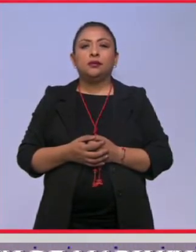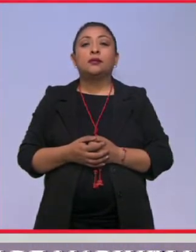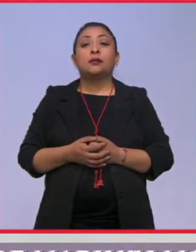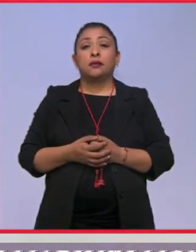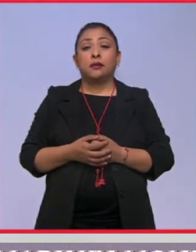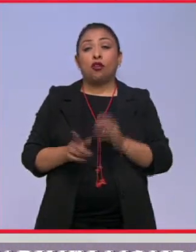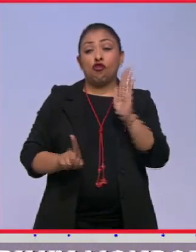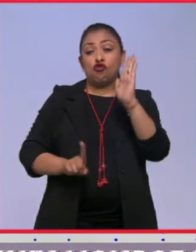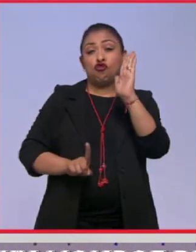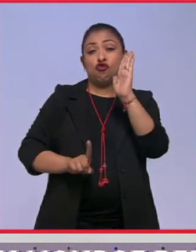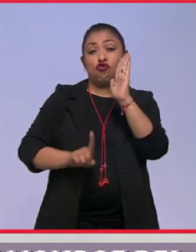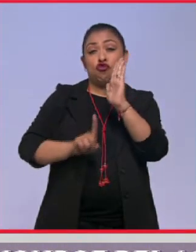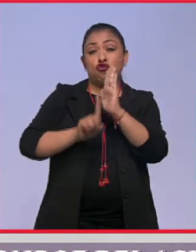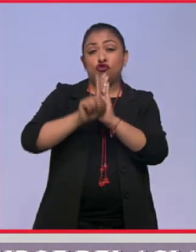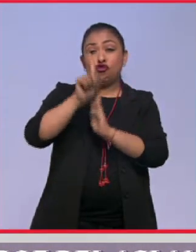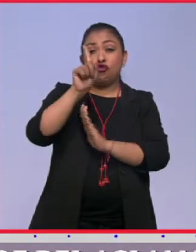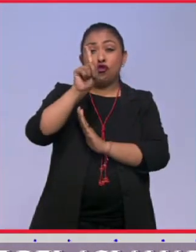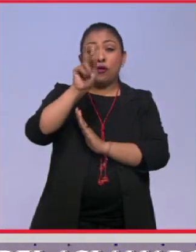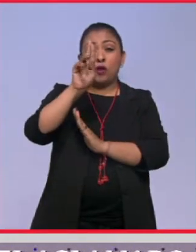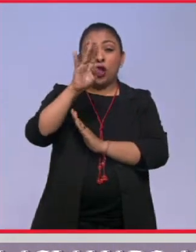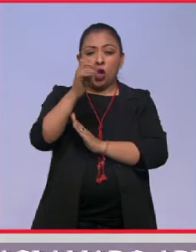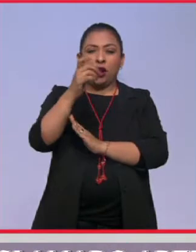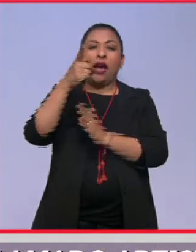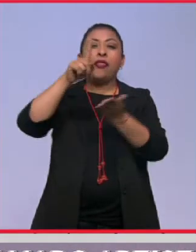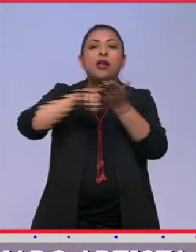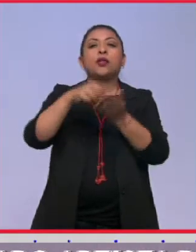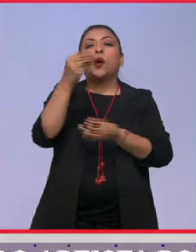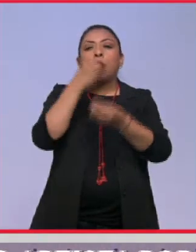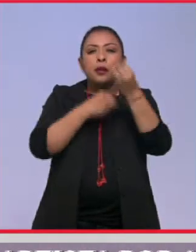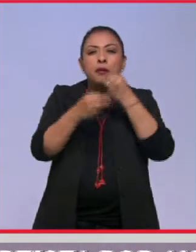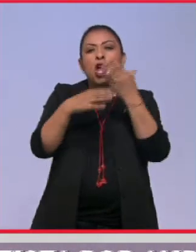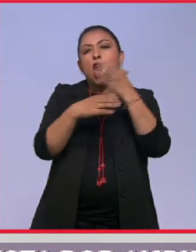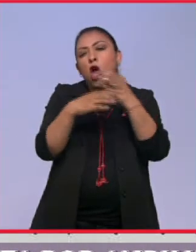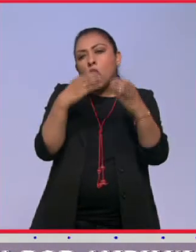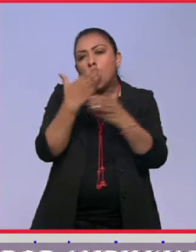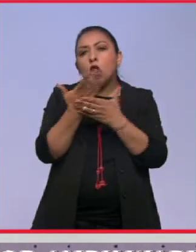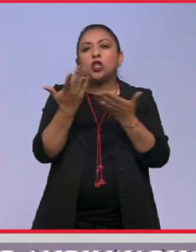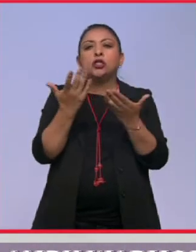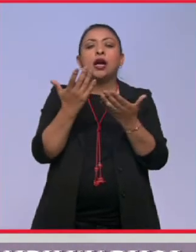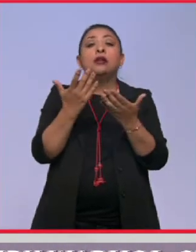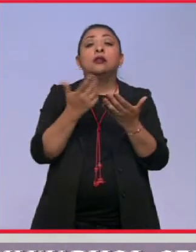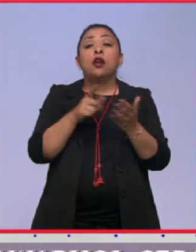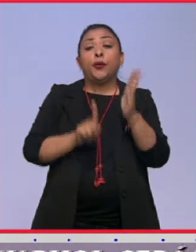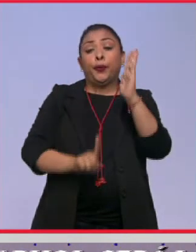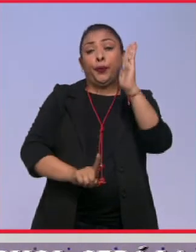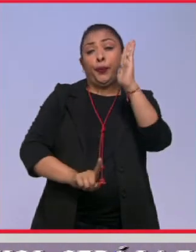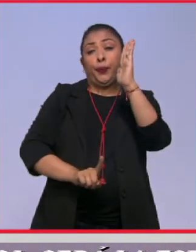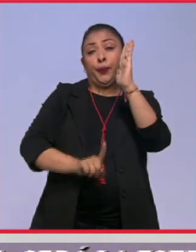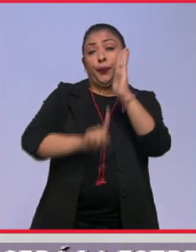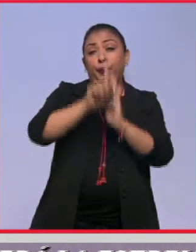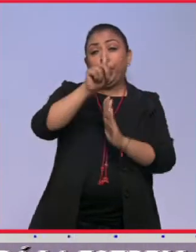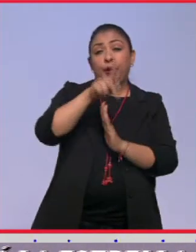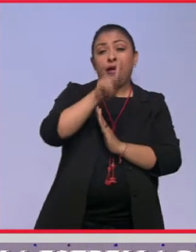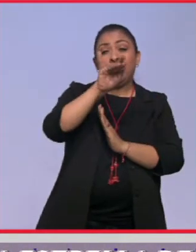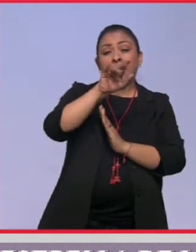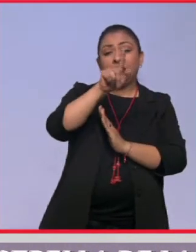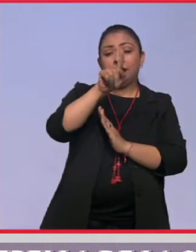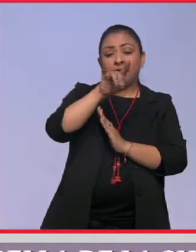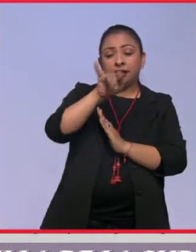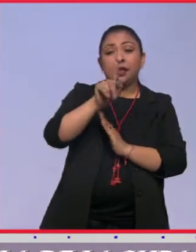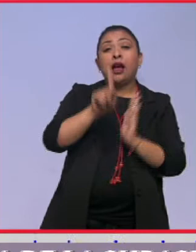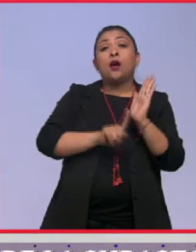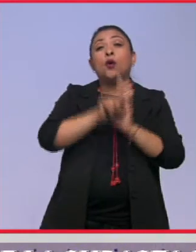La nave espacial Progress 69, que transporta alimentos, equipos y suministros, despegó desde Kazajistán hacia la Estación